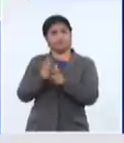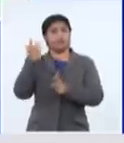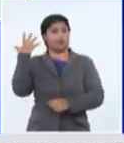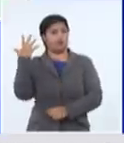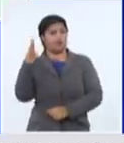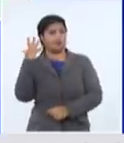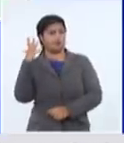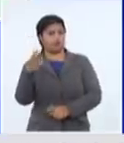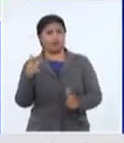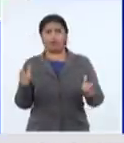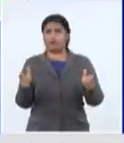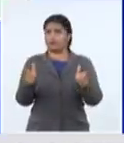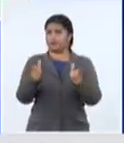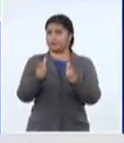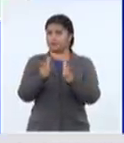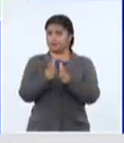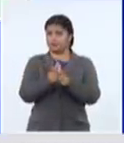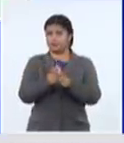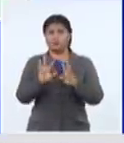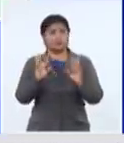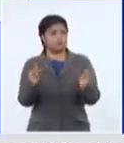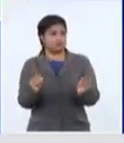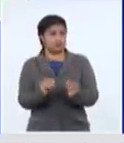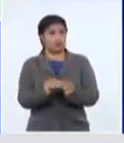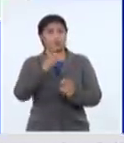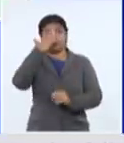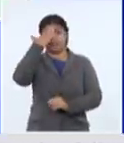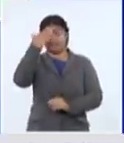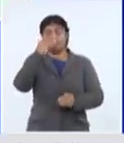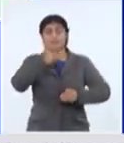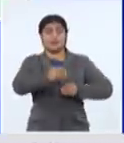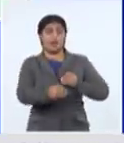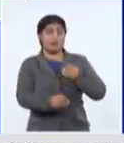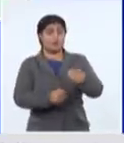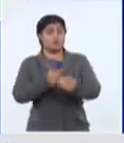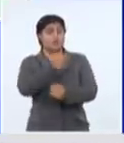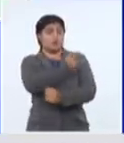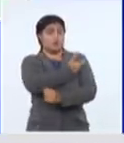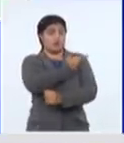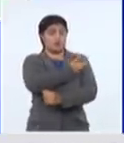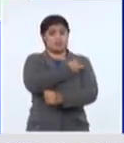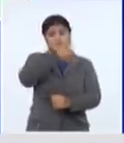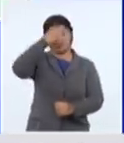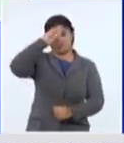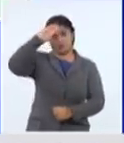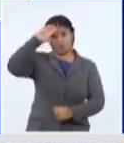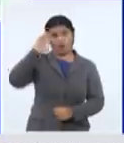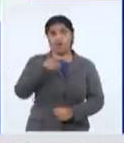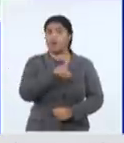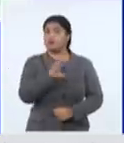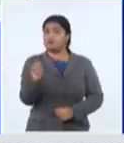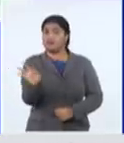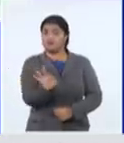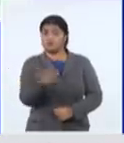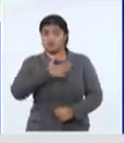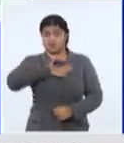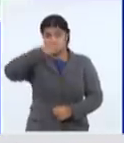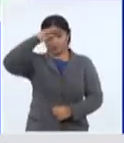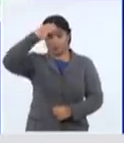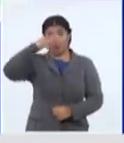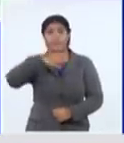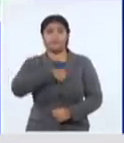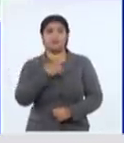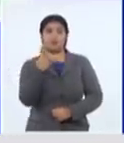decisivo el comportamiento de la vacunación en nuestro país, que podemos verlo ahora en el gráfico a